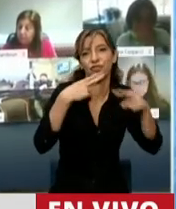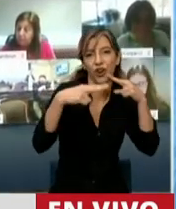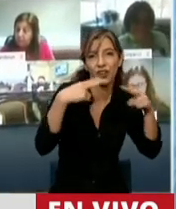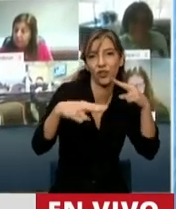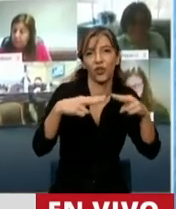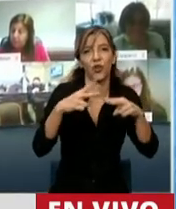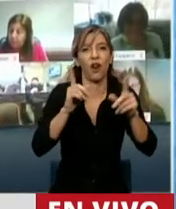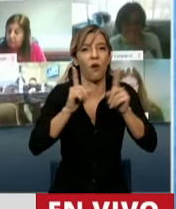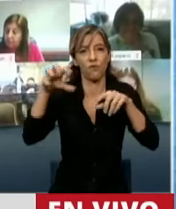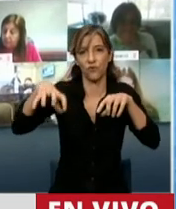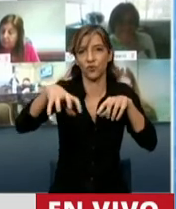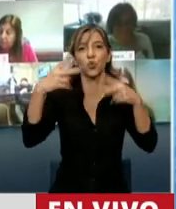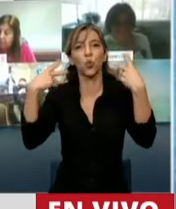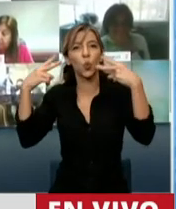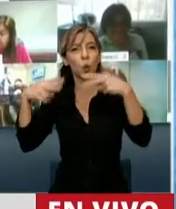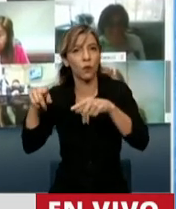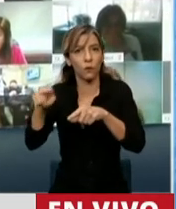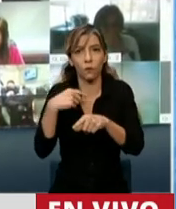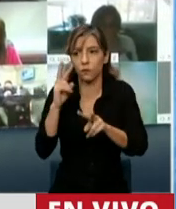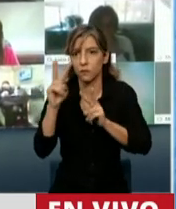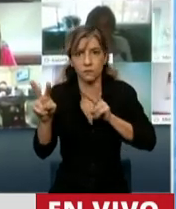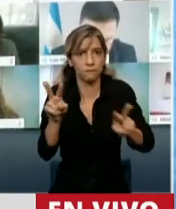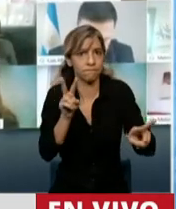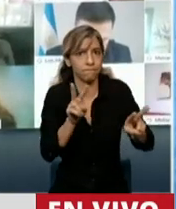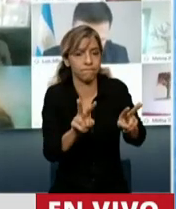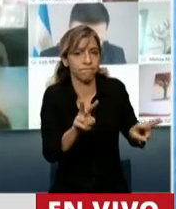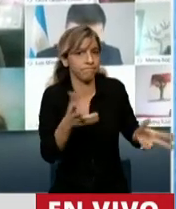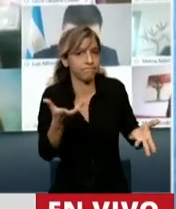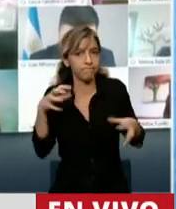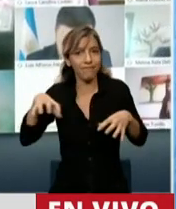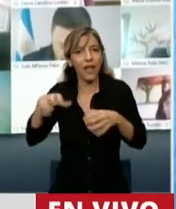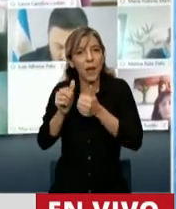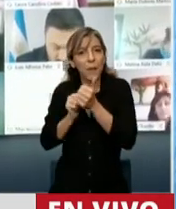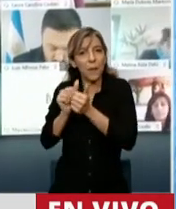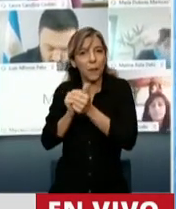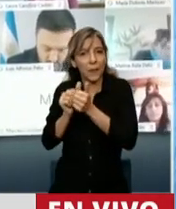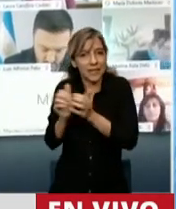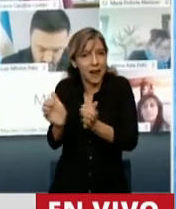en la Argentina, lo ve en pequeñas pymes en el conurbano.